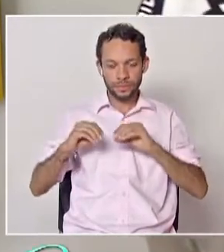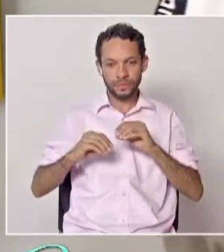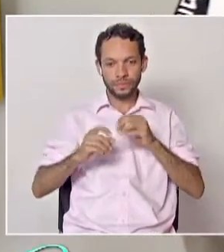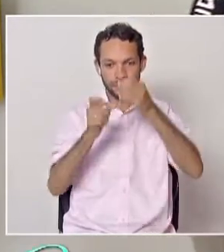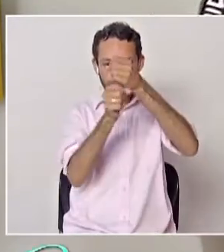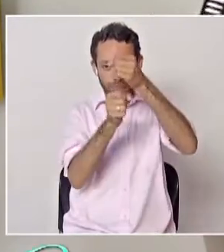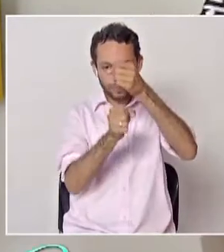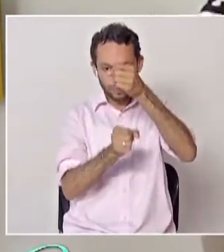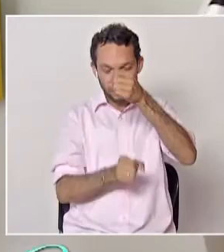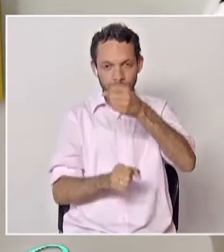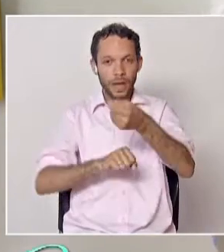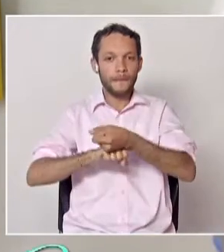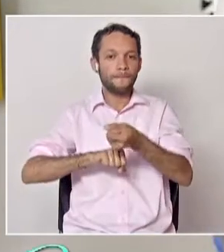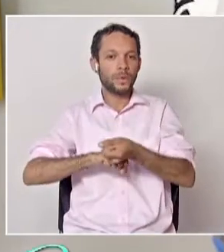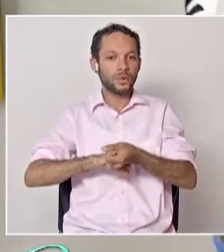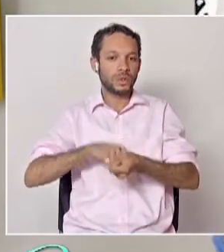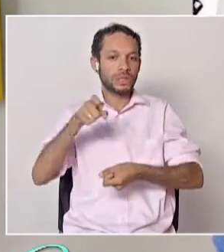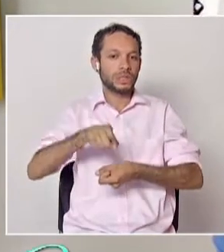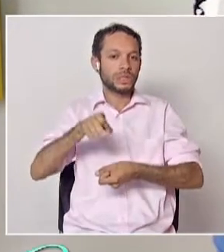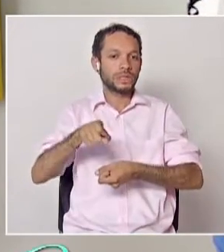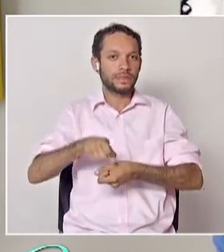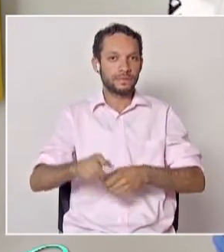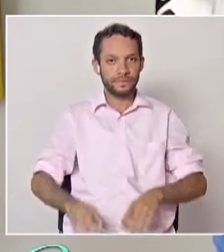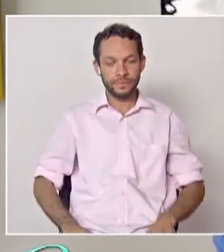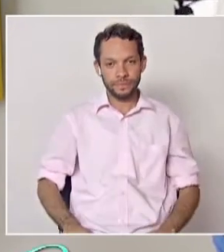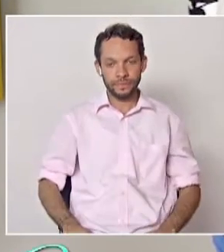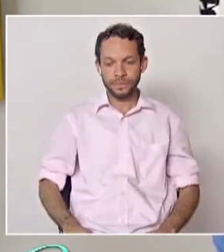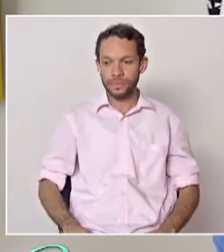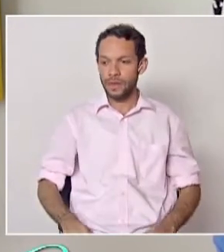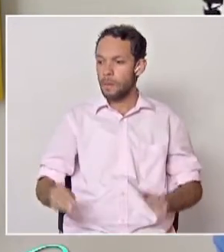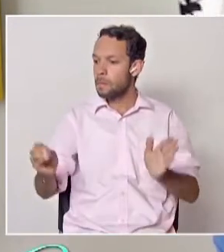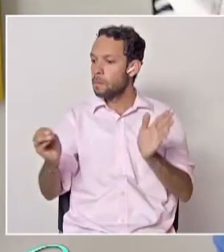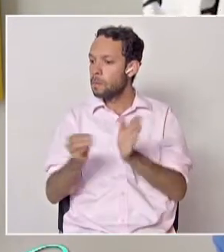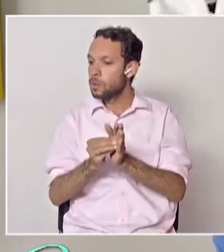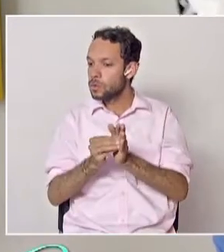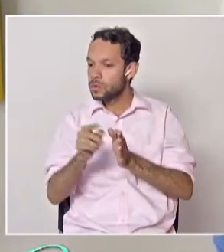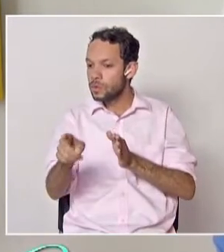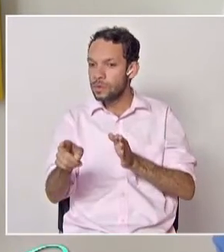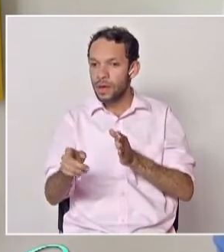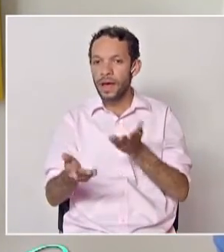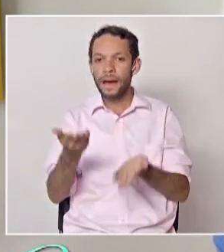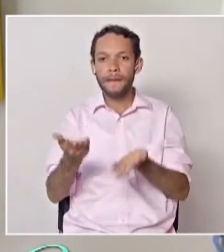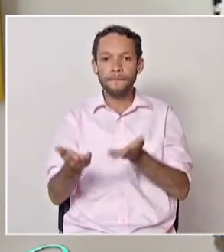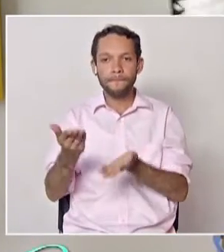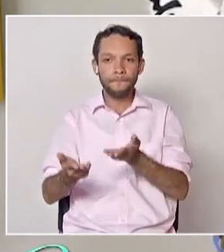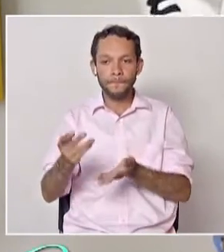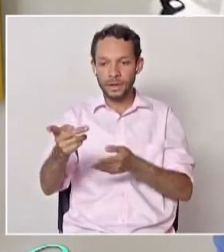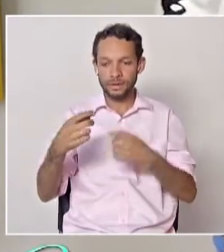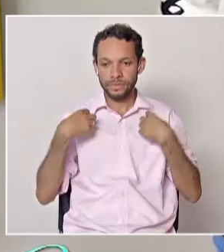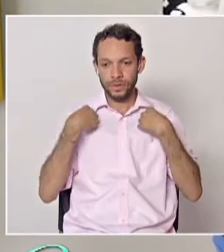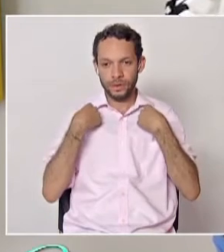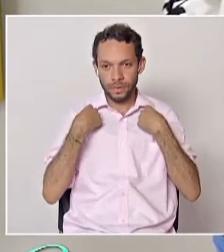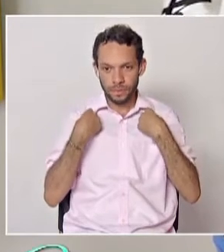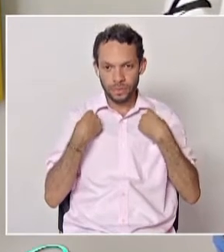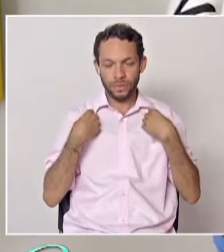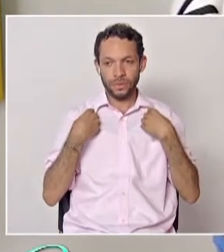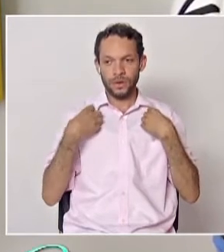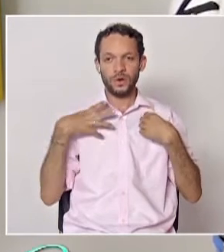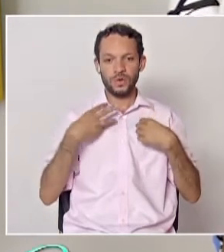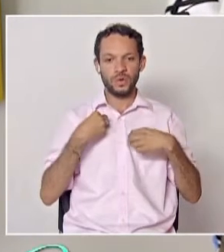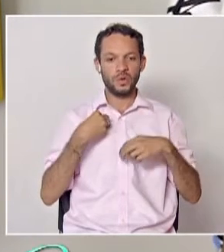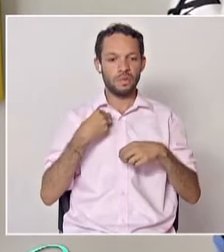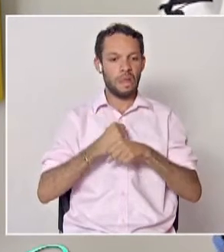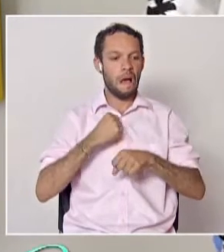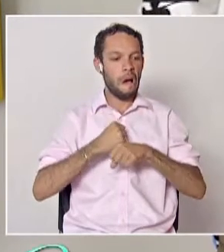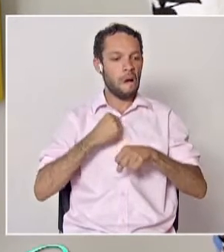columna. A ver, lo que sucede es que debido a esas condiciones que tenemos poco sanas a nivel de higiene postural,